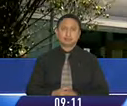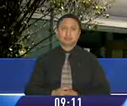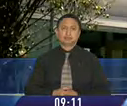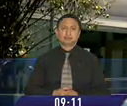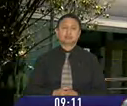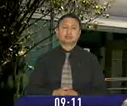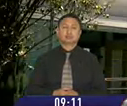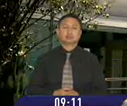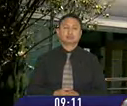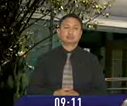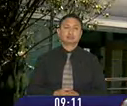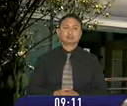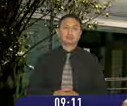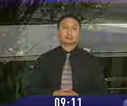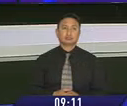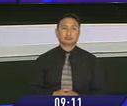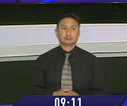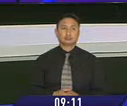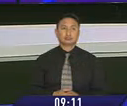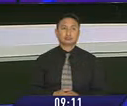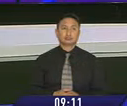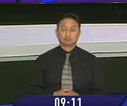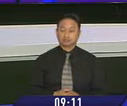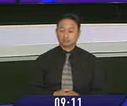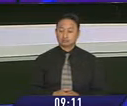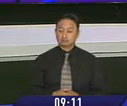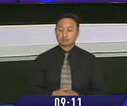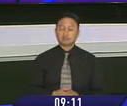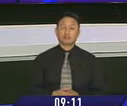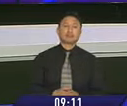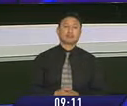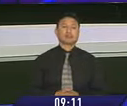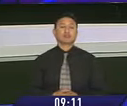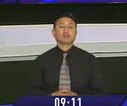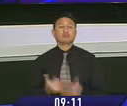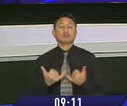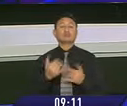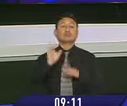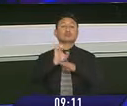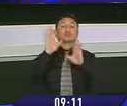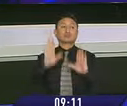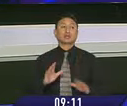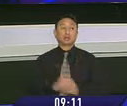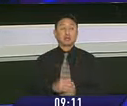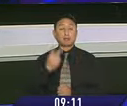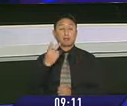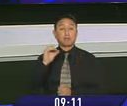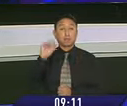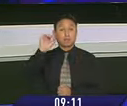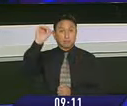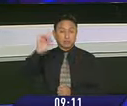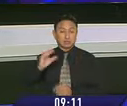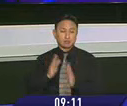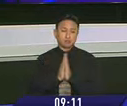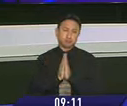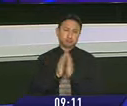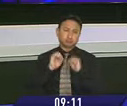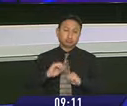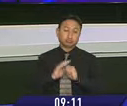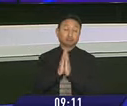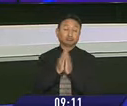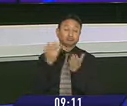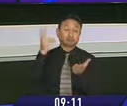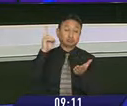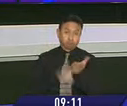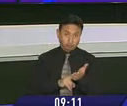Informó Valeria Navarro. Actualmente, los ecuatorianos tienen un 20% de peticiones de visado